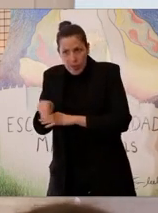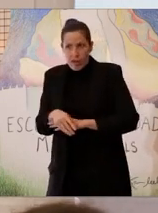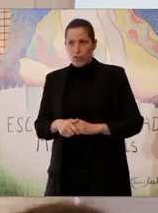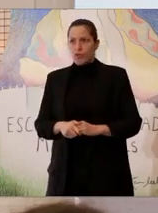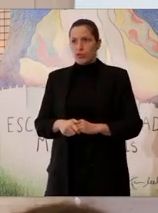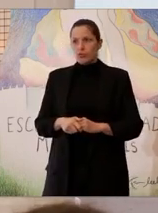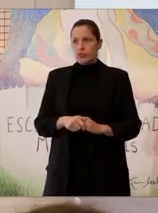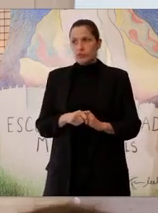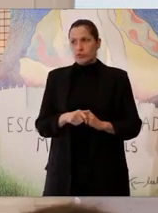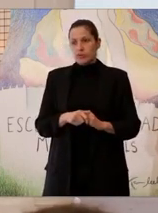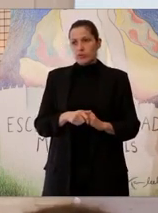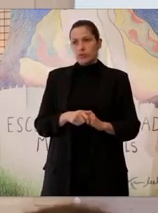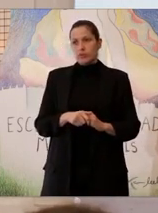que